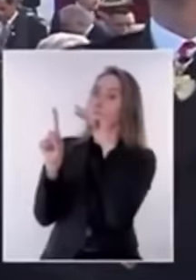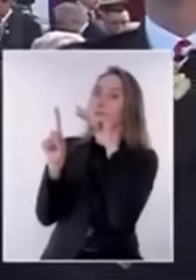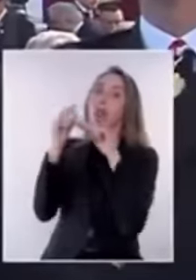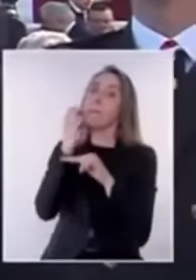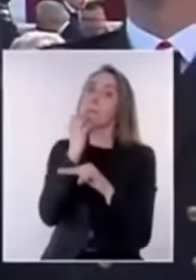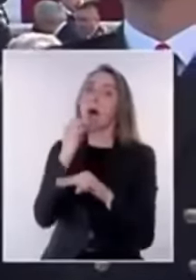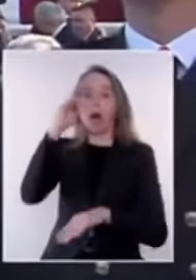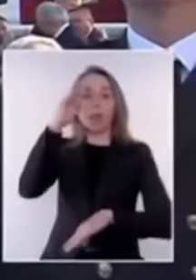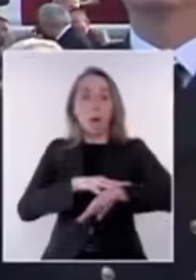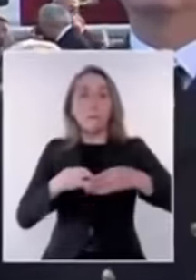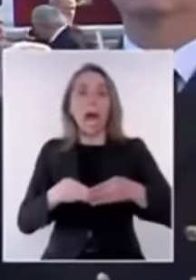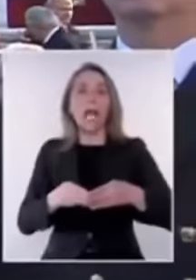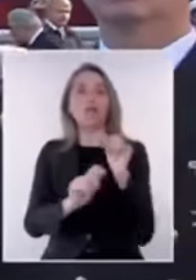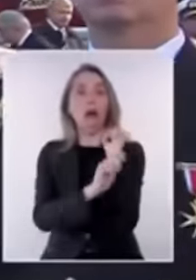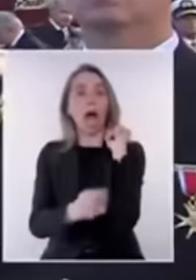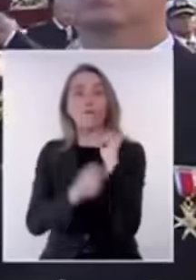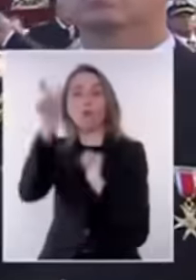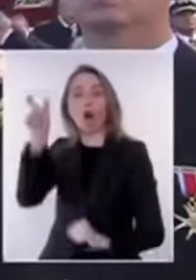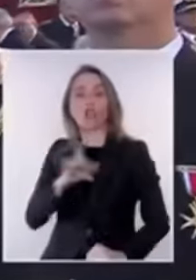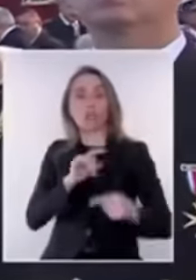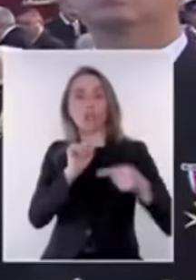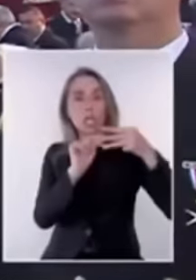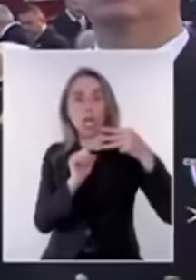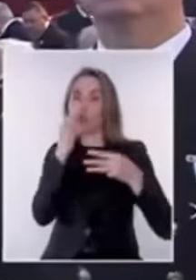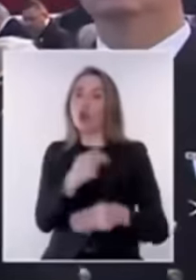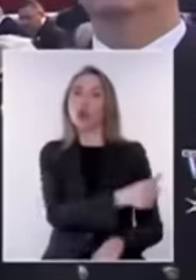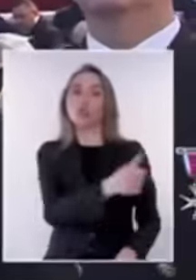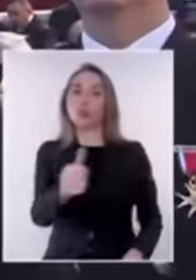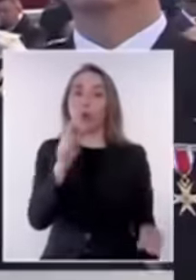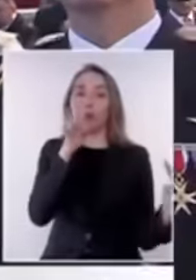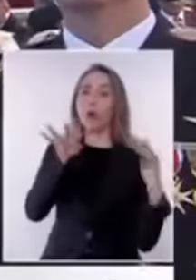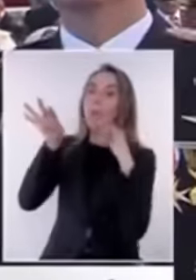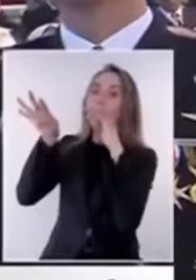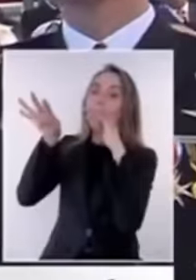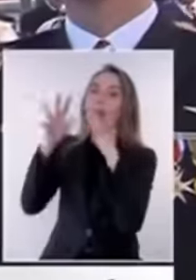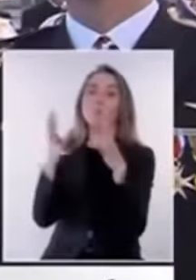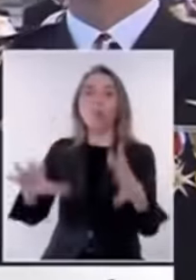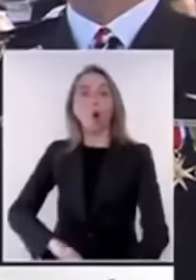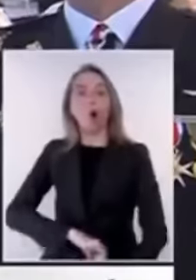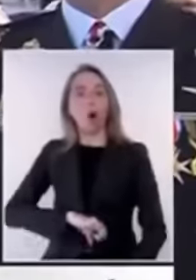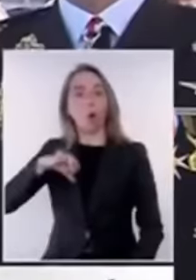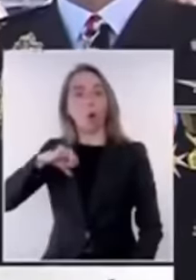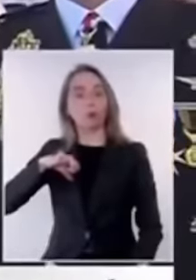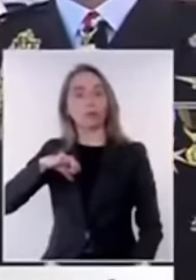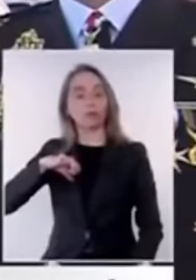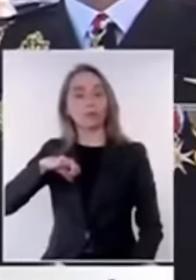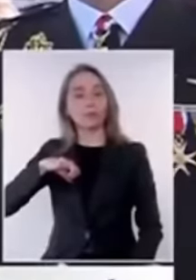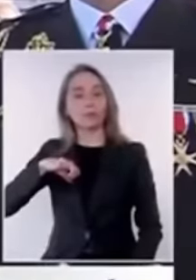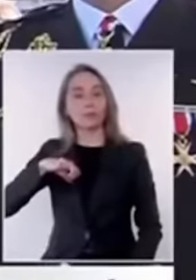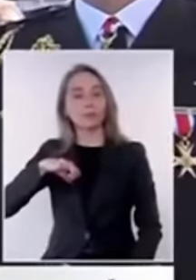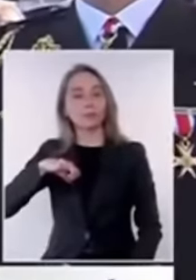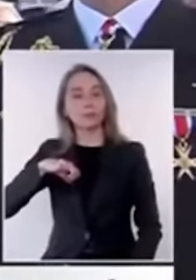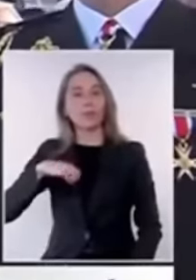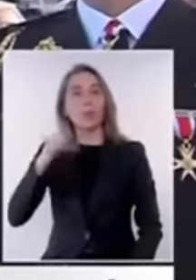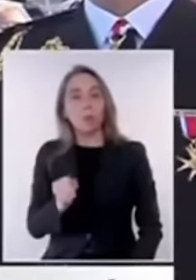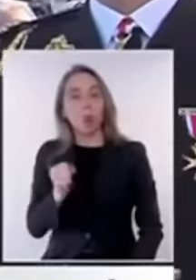como marino, como abogado, como chileno, es algo de lo que todos tenemos que estar tremendamente orgullosos. Y el